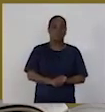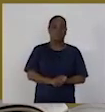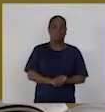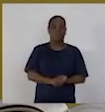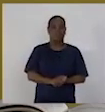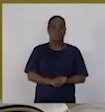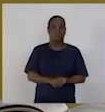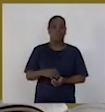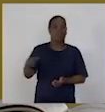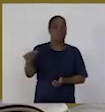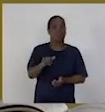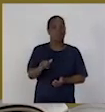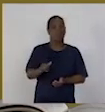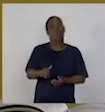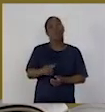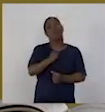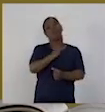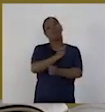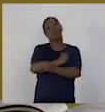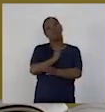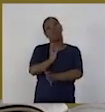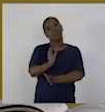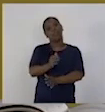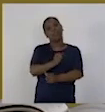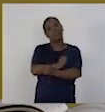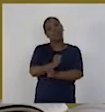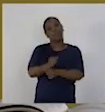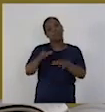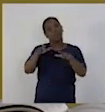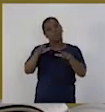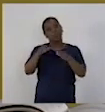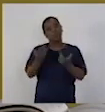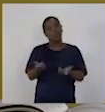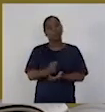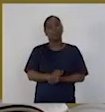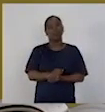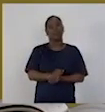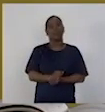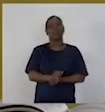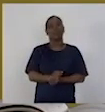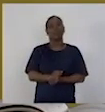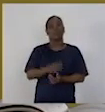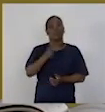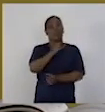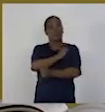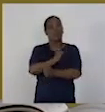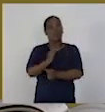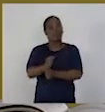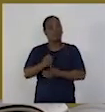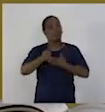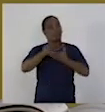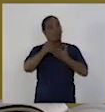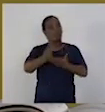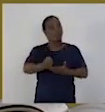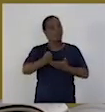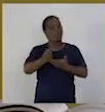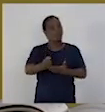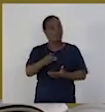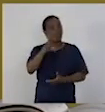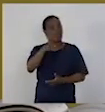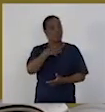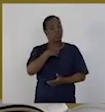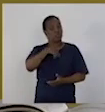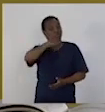repasador virtual. Este repasador virtual es un profesor donde ustedes se tienen que suscribir a esta página